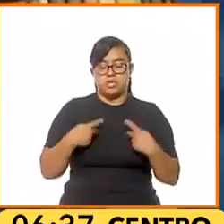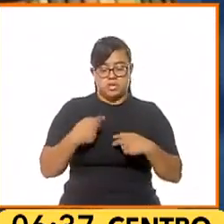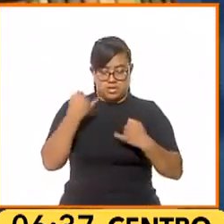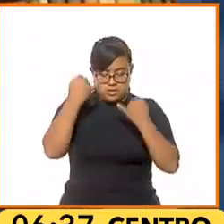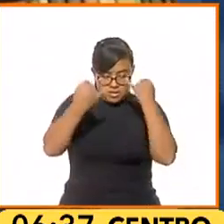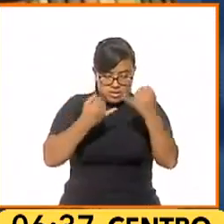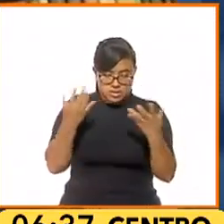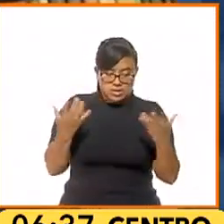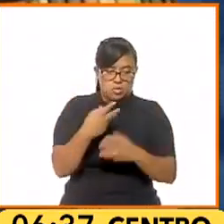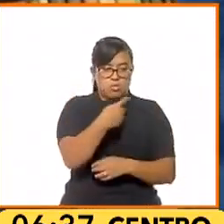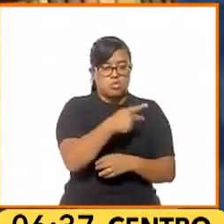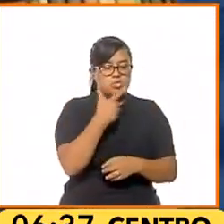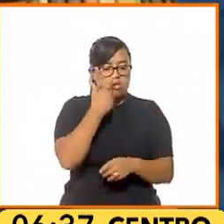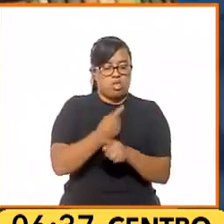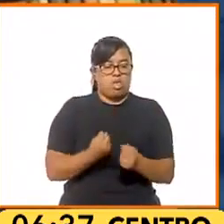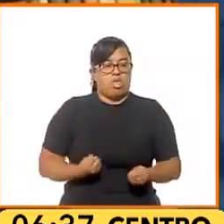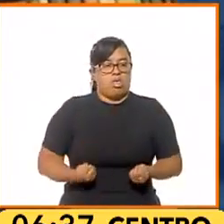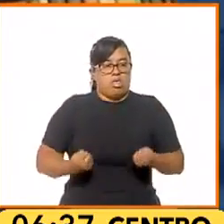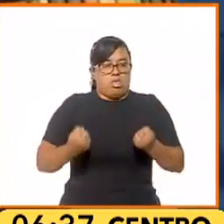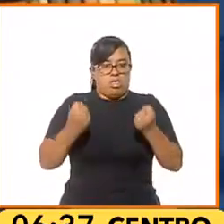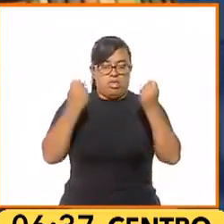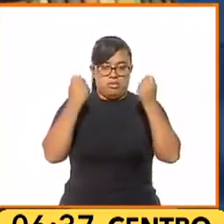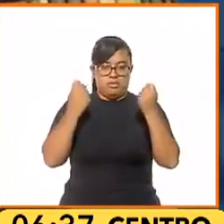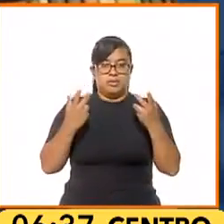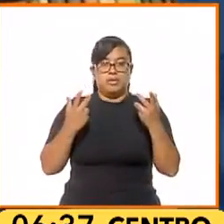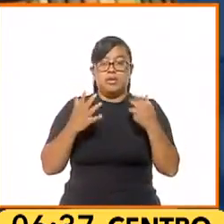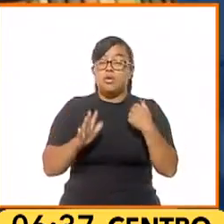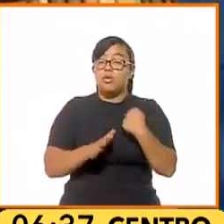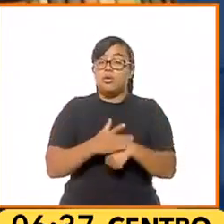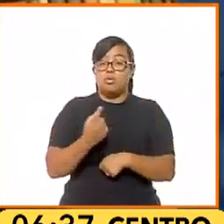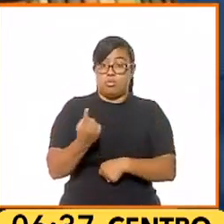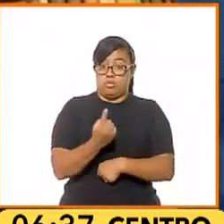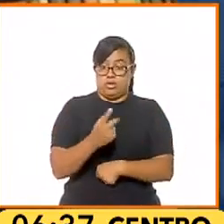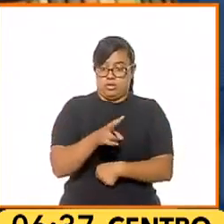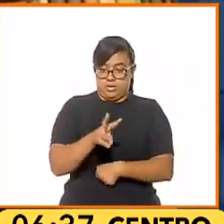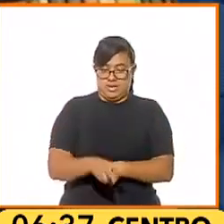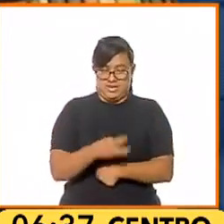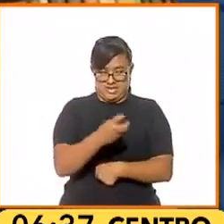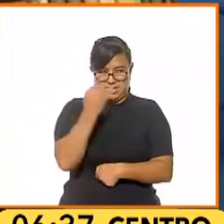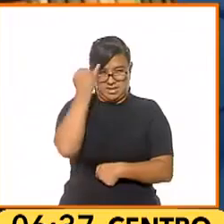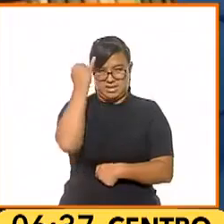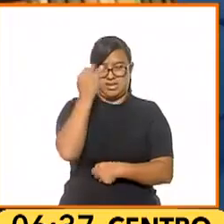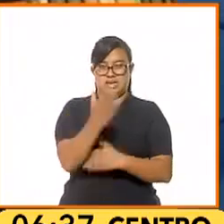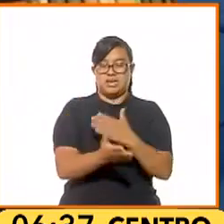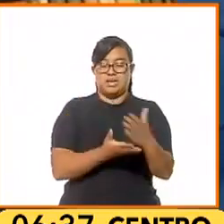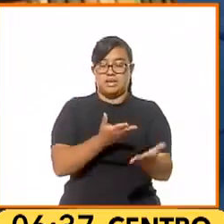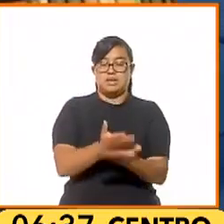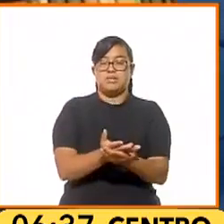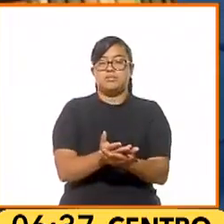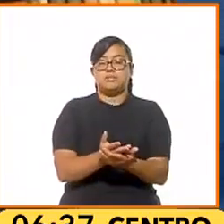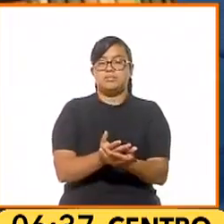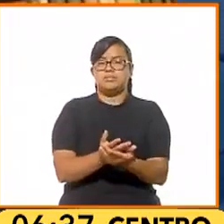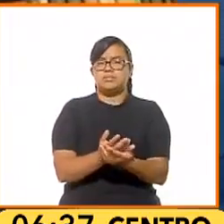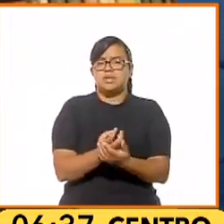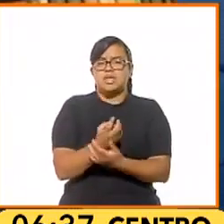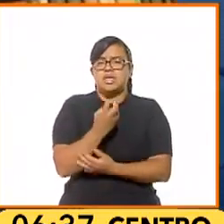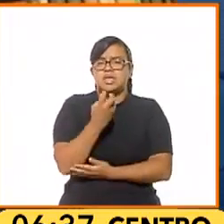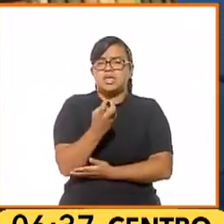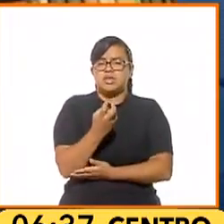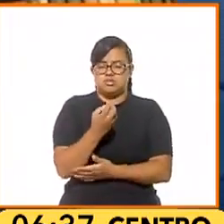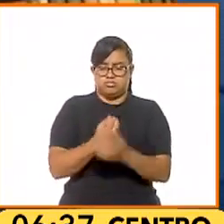prejuicio o de la mala voluntad, porque en realidad esta iniciativa lo único que hace es